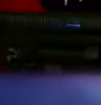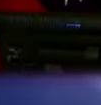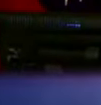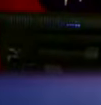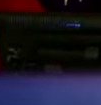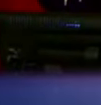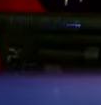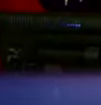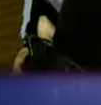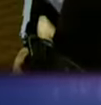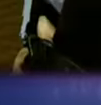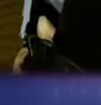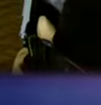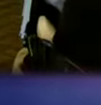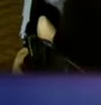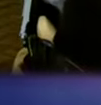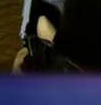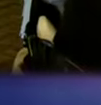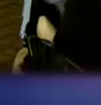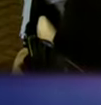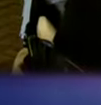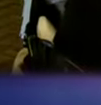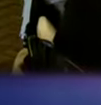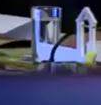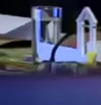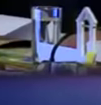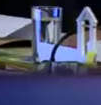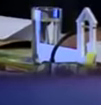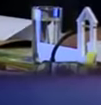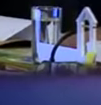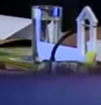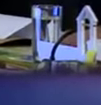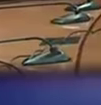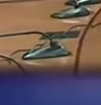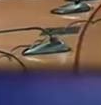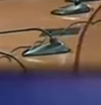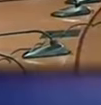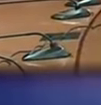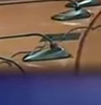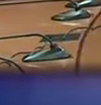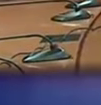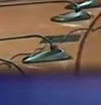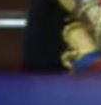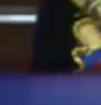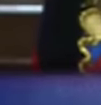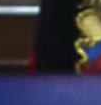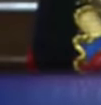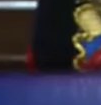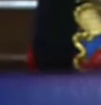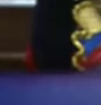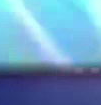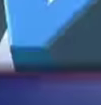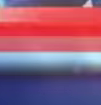presidente Lenín Moreno anuncia que tomará decisiones frente a las acusaciones en contra del vicepresidente Jorge